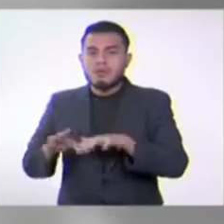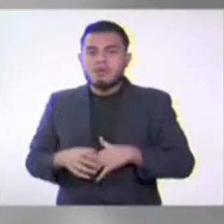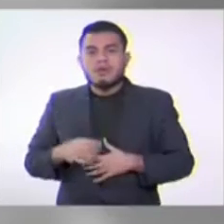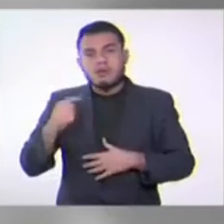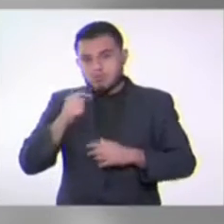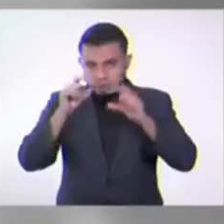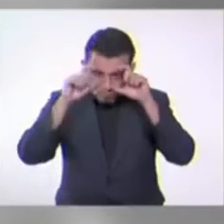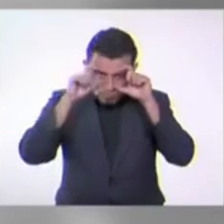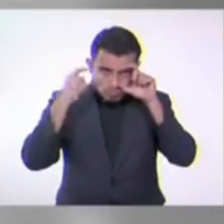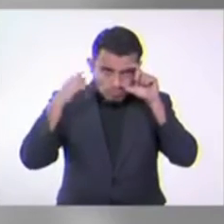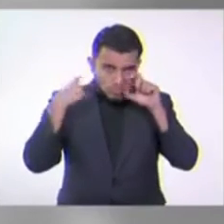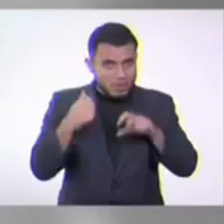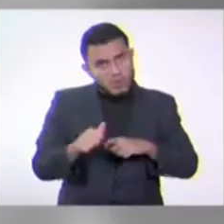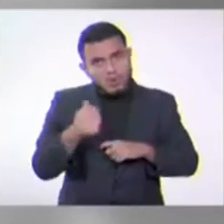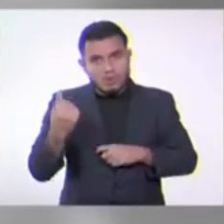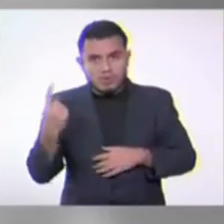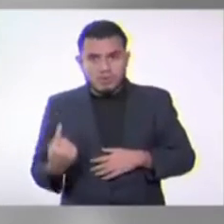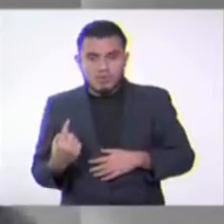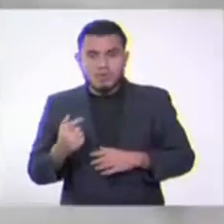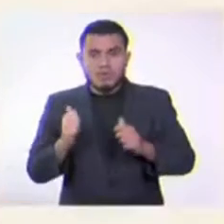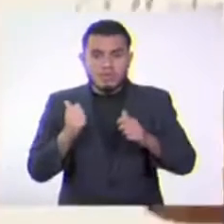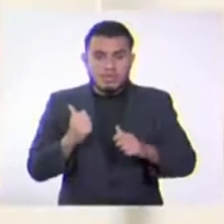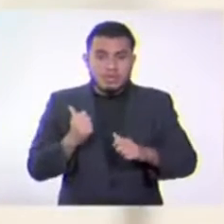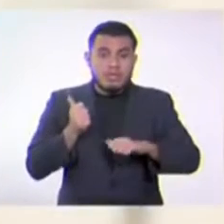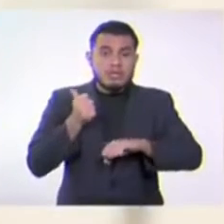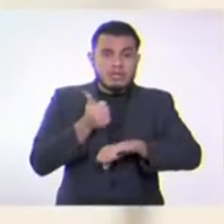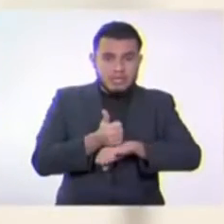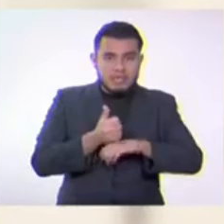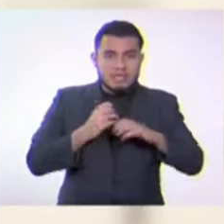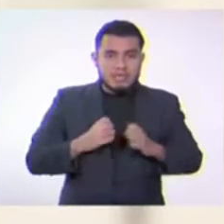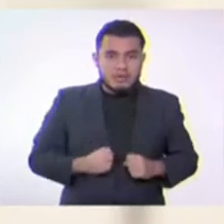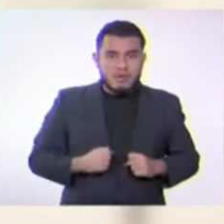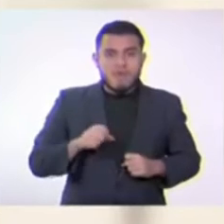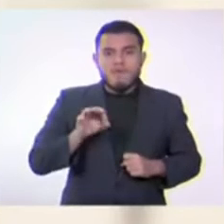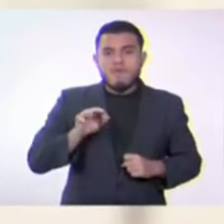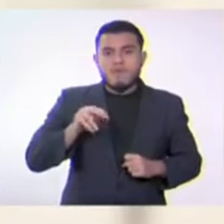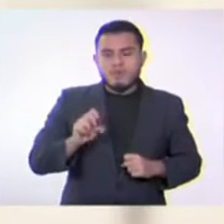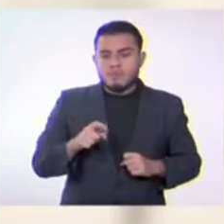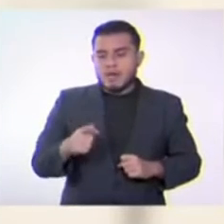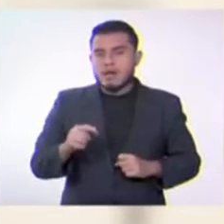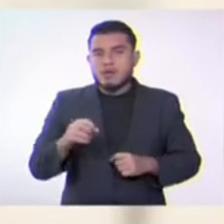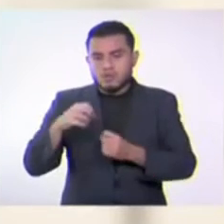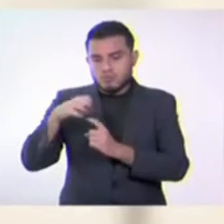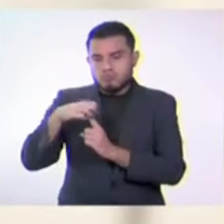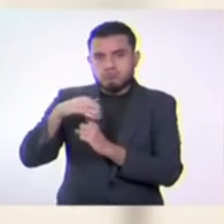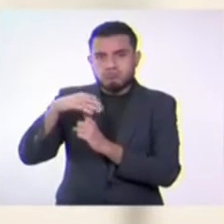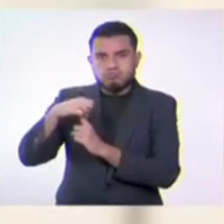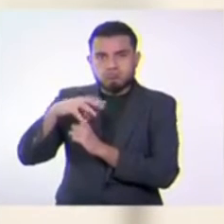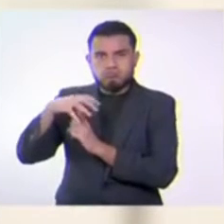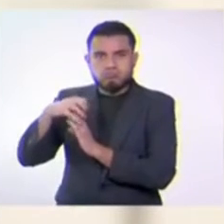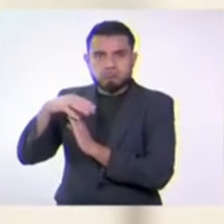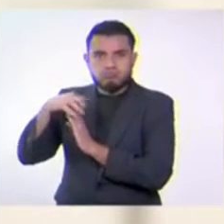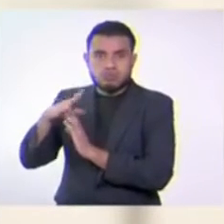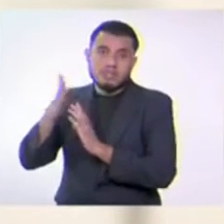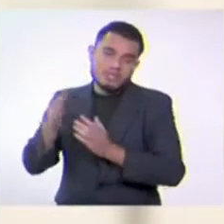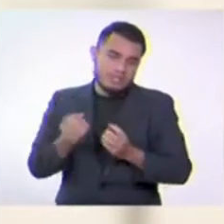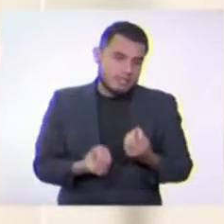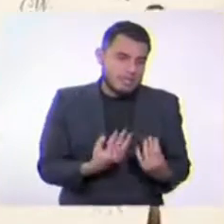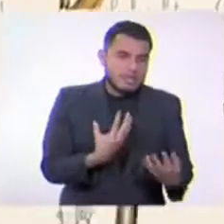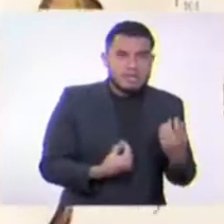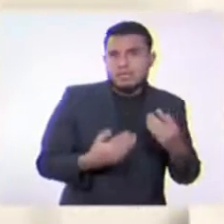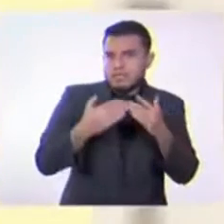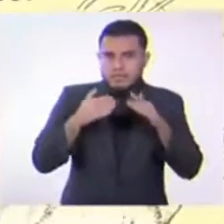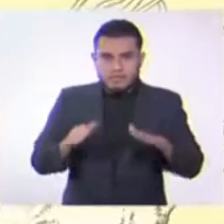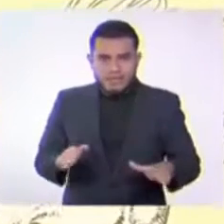Whittaker crea el reino fungi para separar los hongos de las plantas, pues son muy diferentes. Así se establece